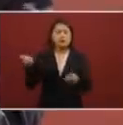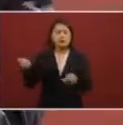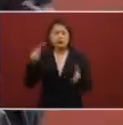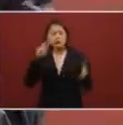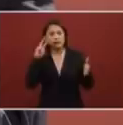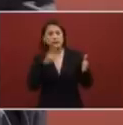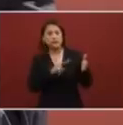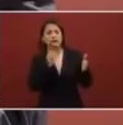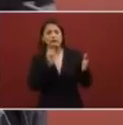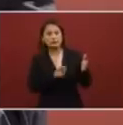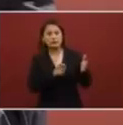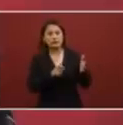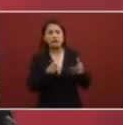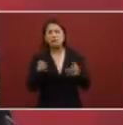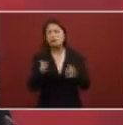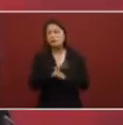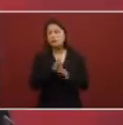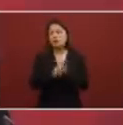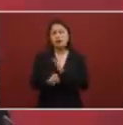el Financiero?